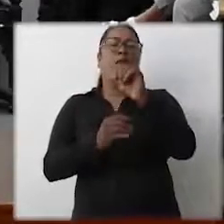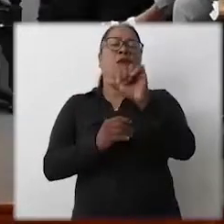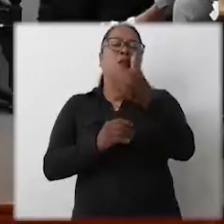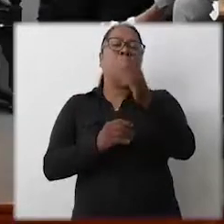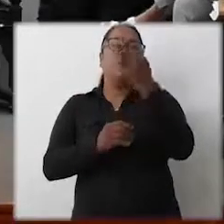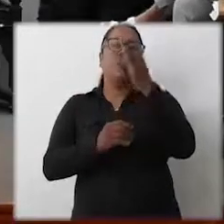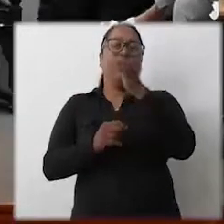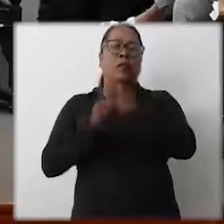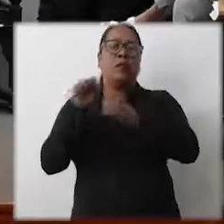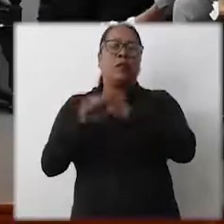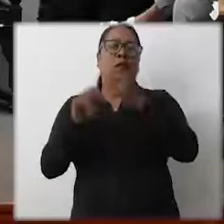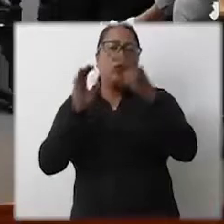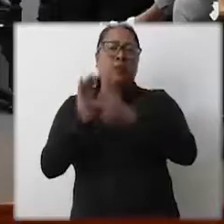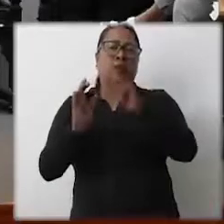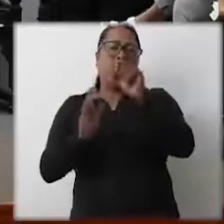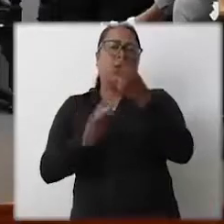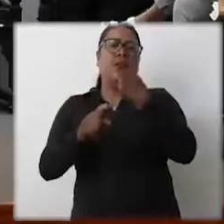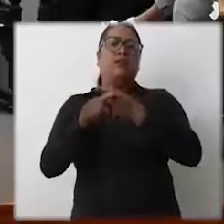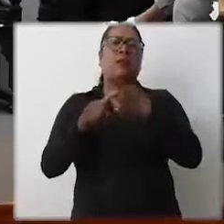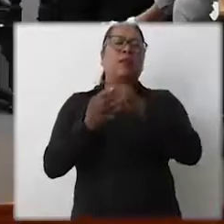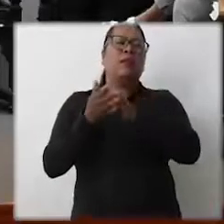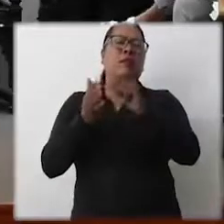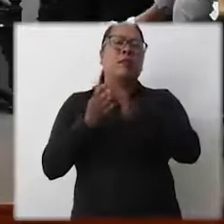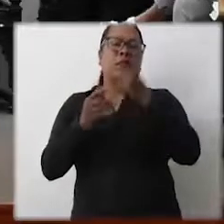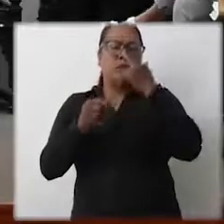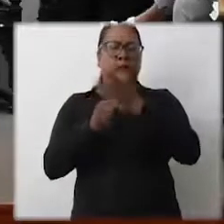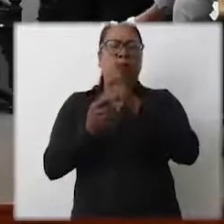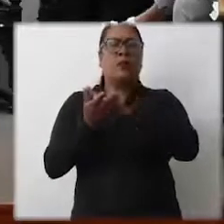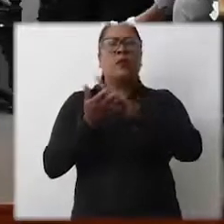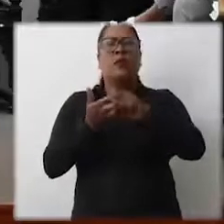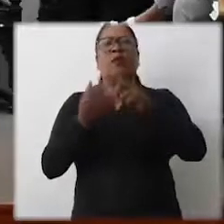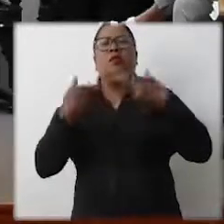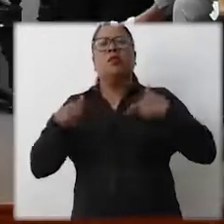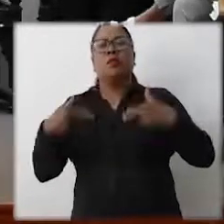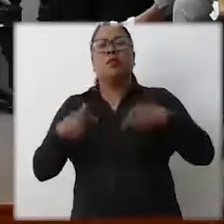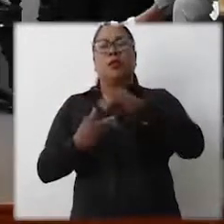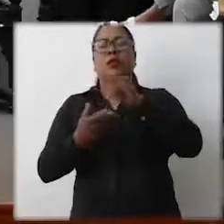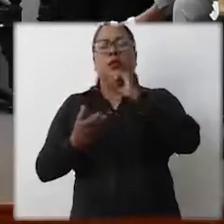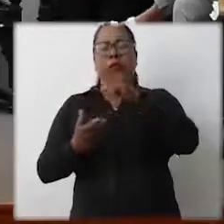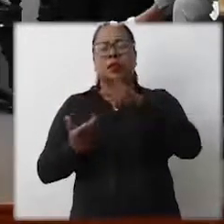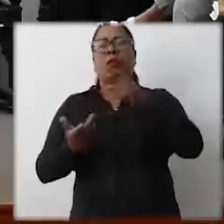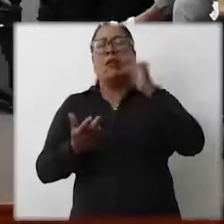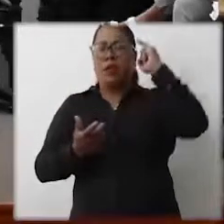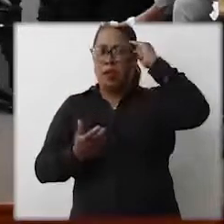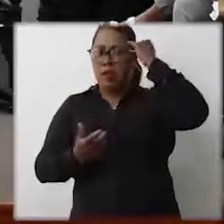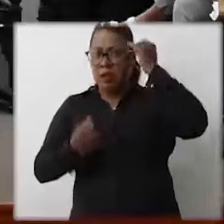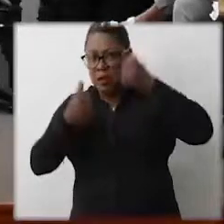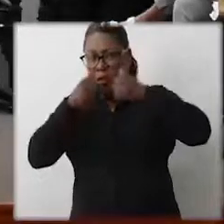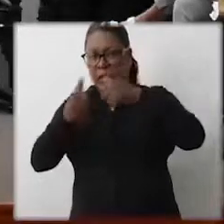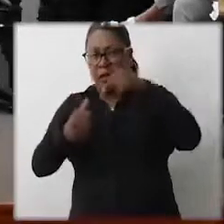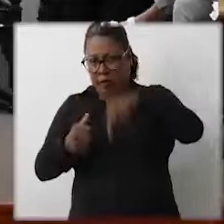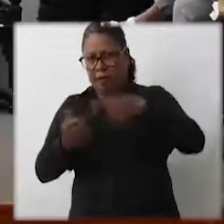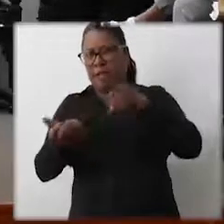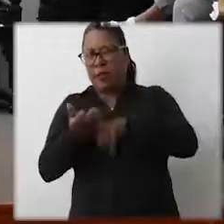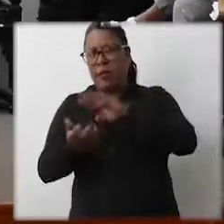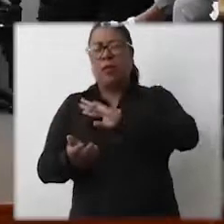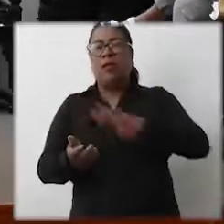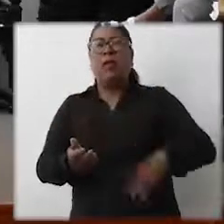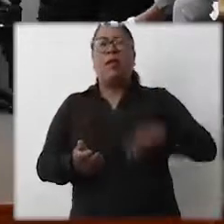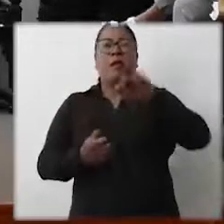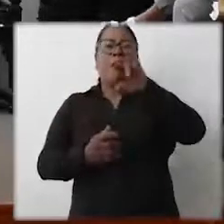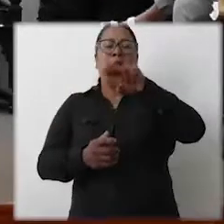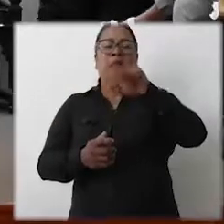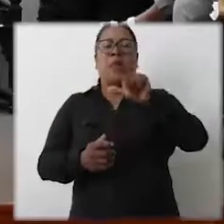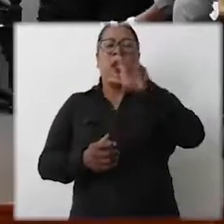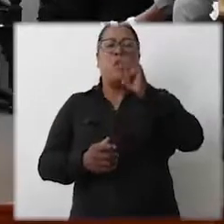de la Constitución Política del Estado Libre y Soberano de Oaxaca, presidida por el presidente municipal constitucional e integrada por la regidora